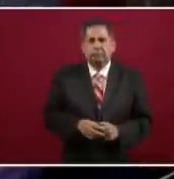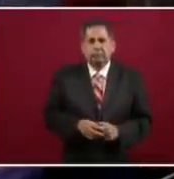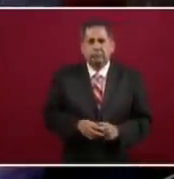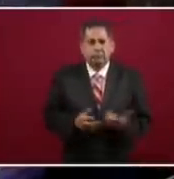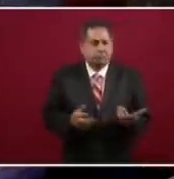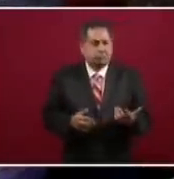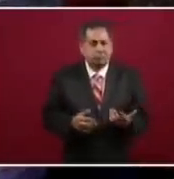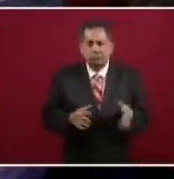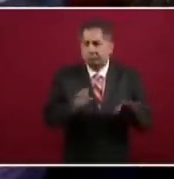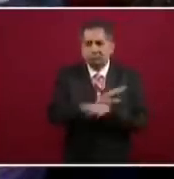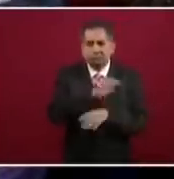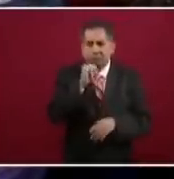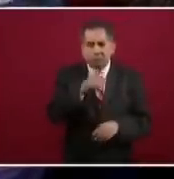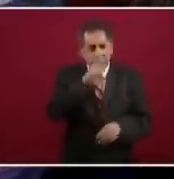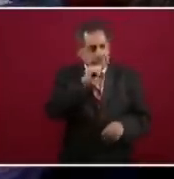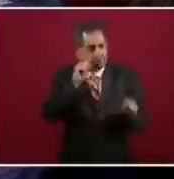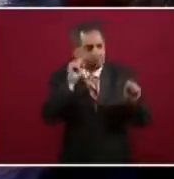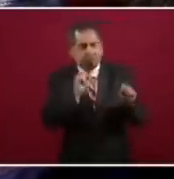no ha cambiado